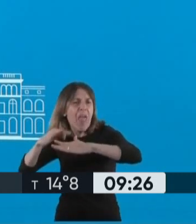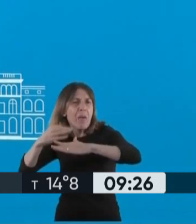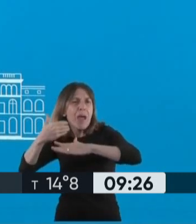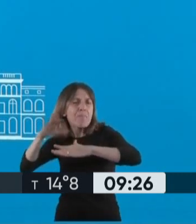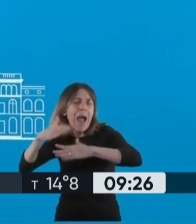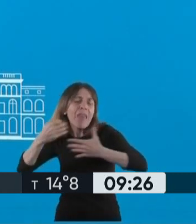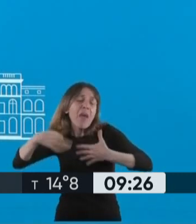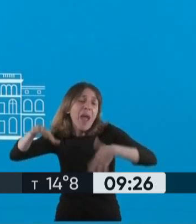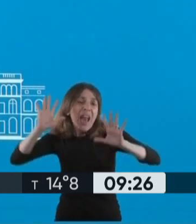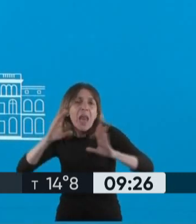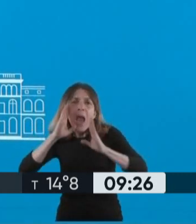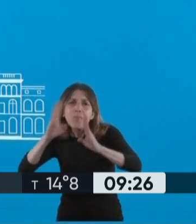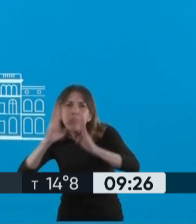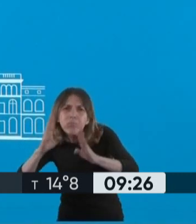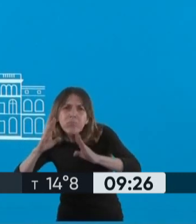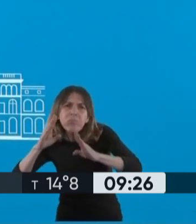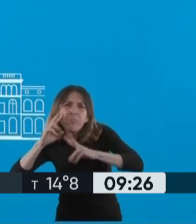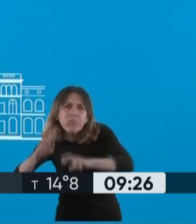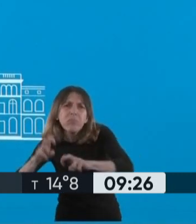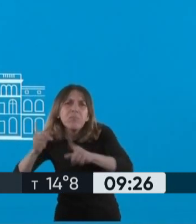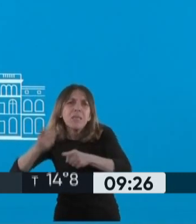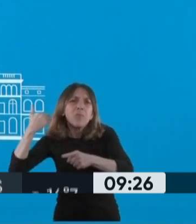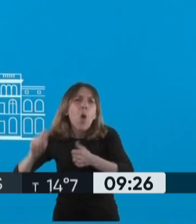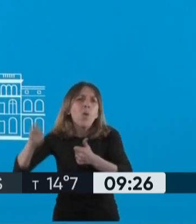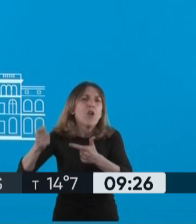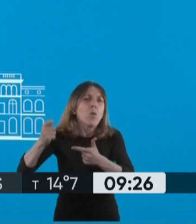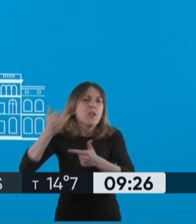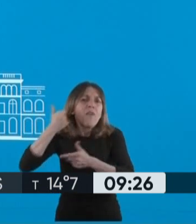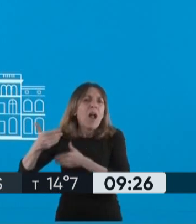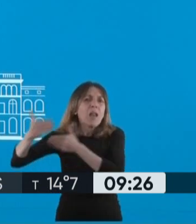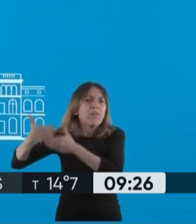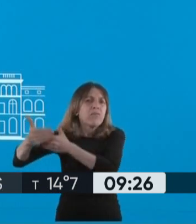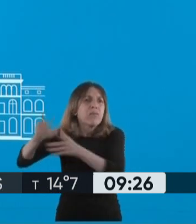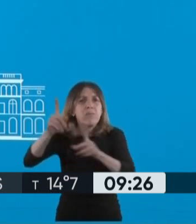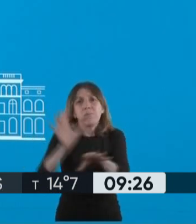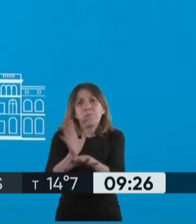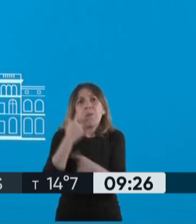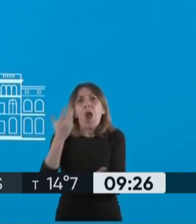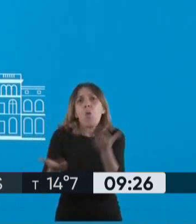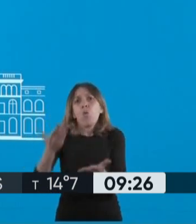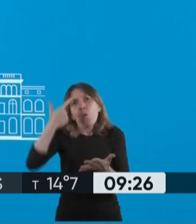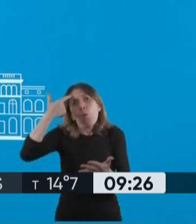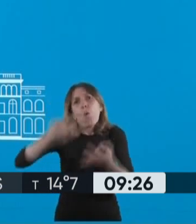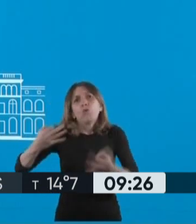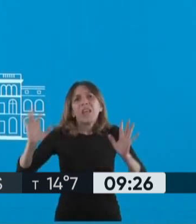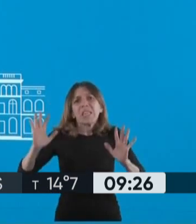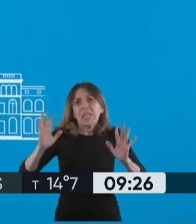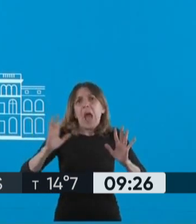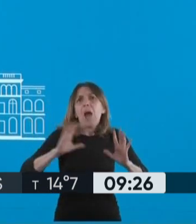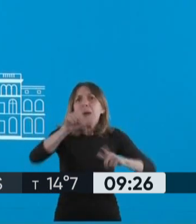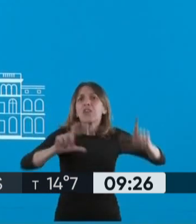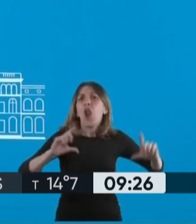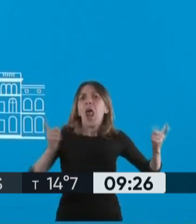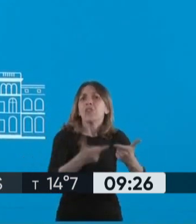la cantidad de fallos que tiene pendientes, a impartir justicia, la justicia que esperan todos los ciudadanos, y cuando uno piensa en la justicia, la